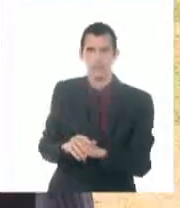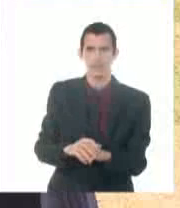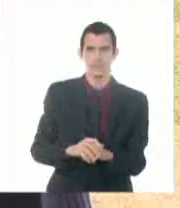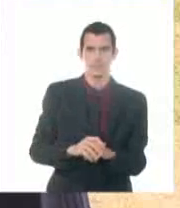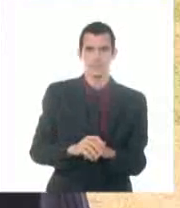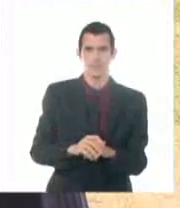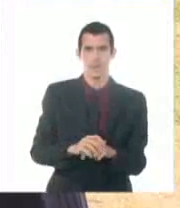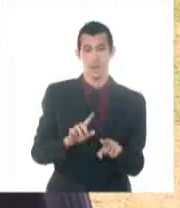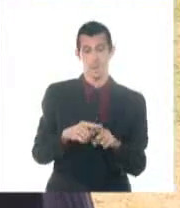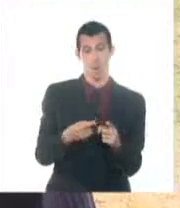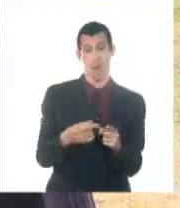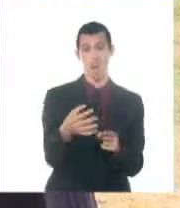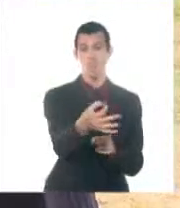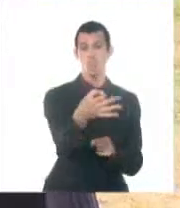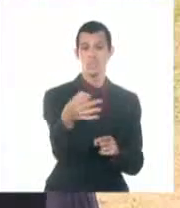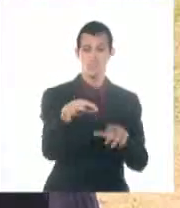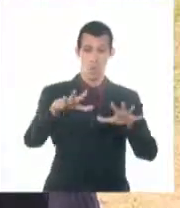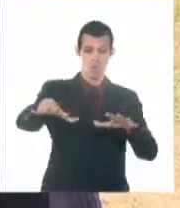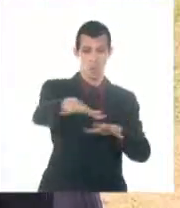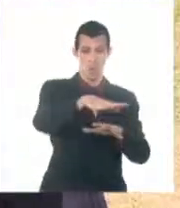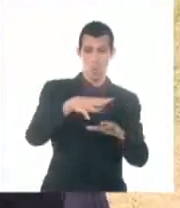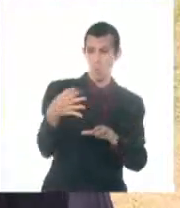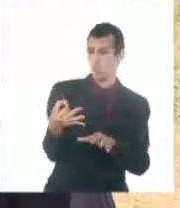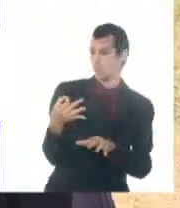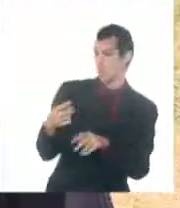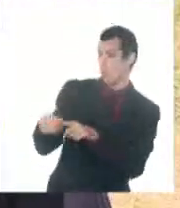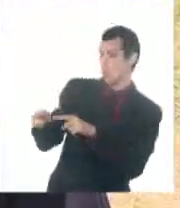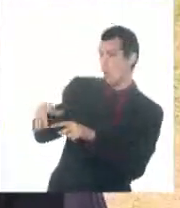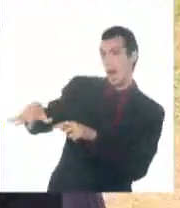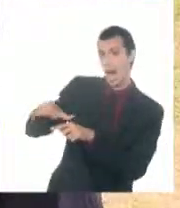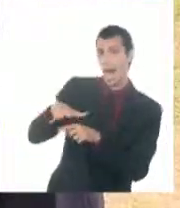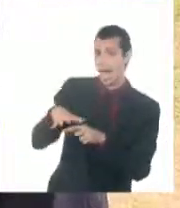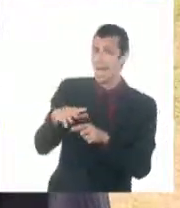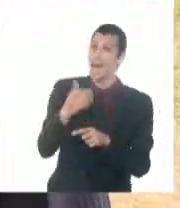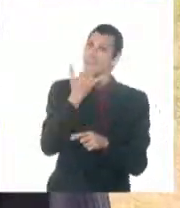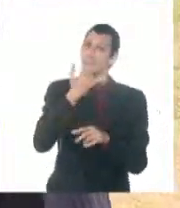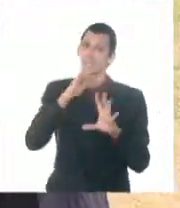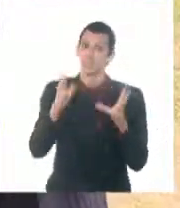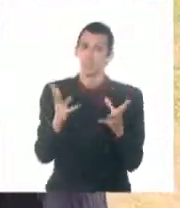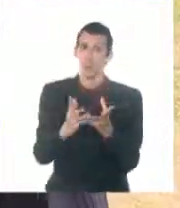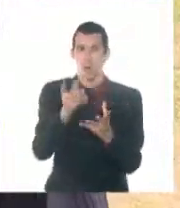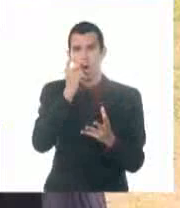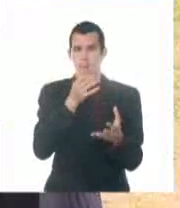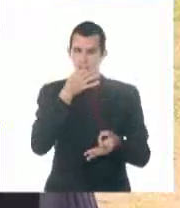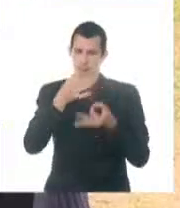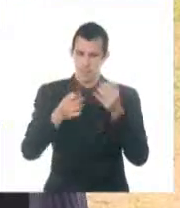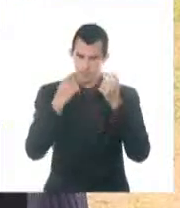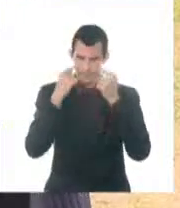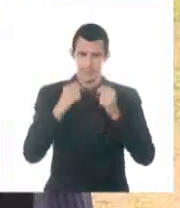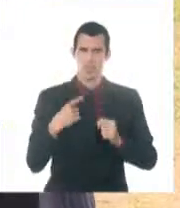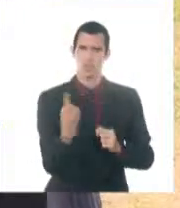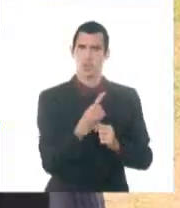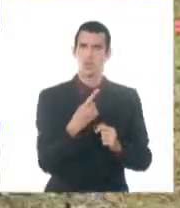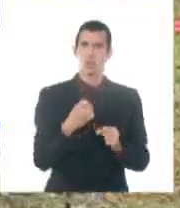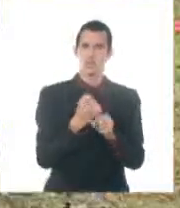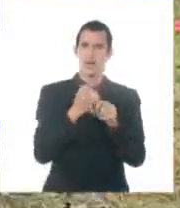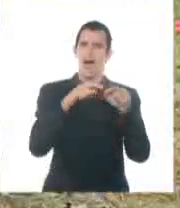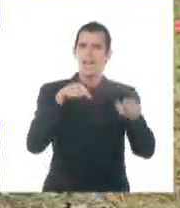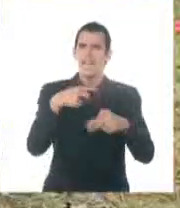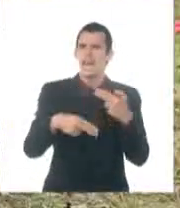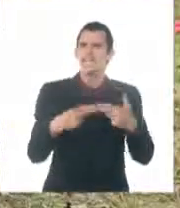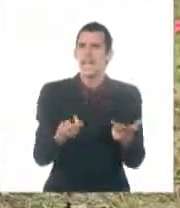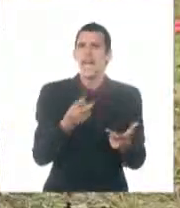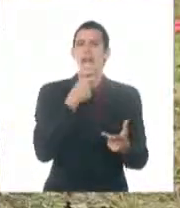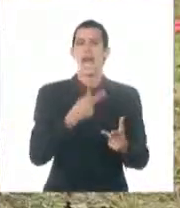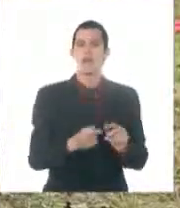ahora readecuando la red para normalizar los nuevos niveles de voltaje para las nuevas bombas que se van a montar, sean capaces de trabajar y de